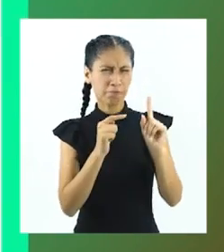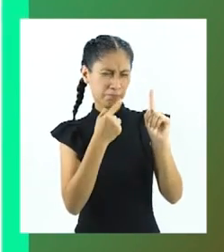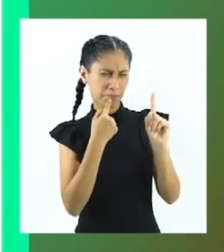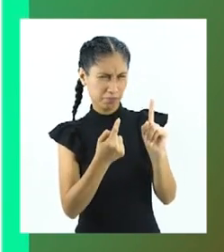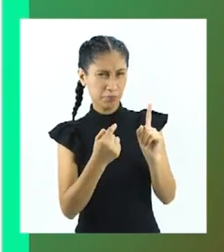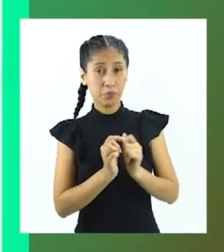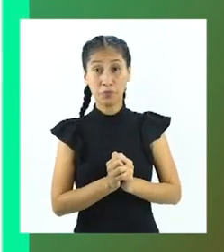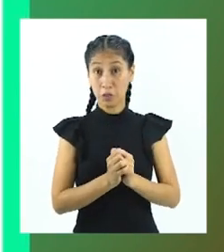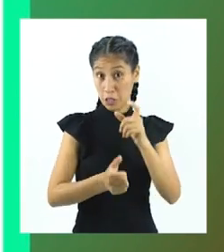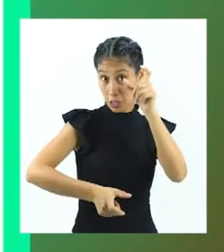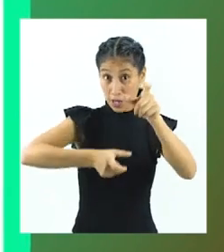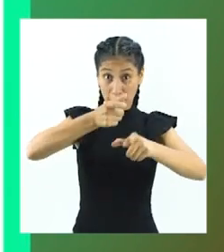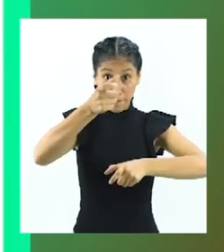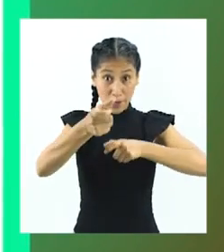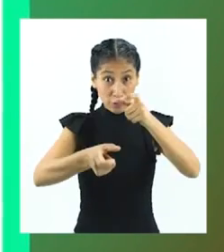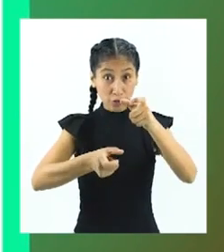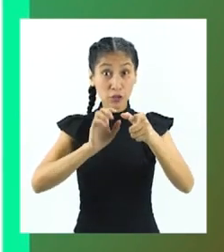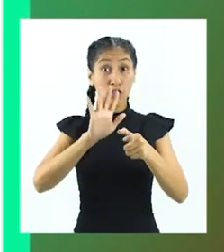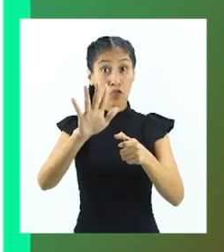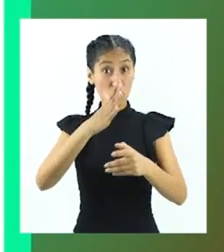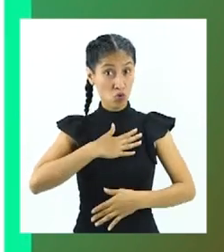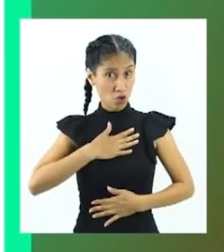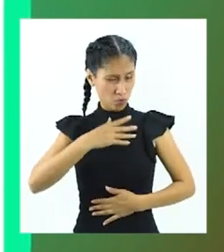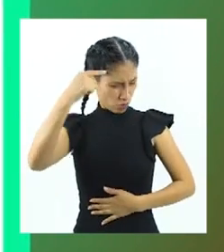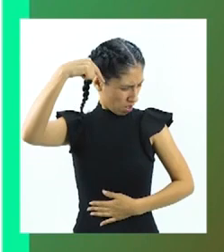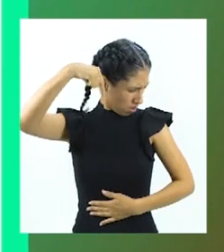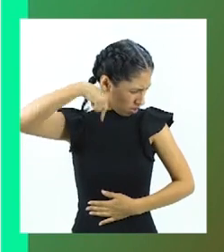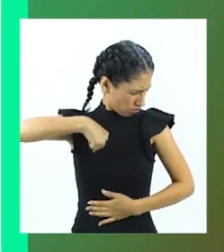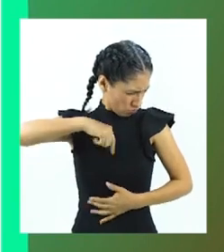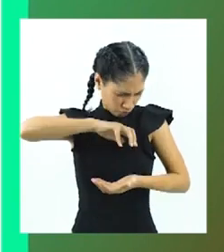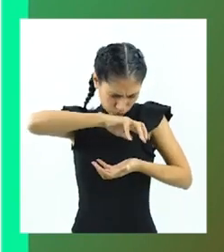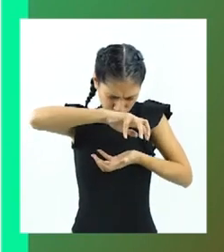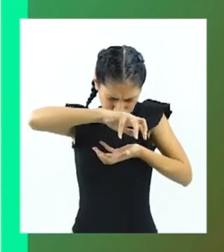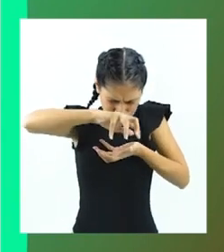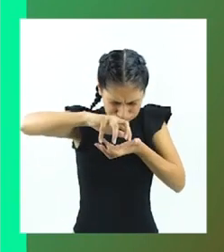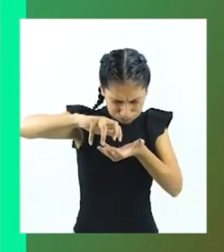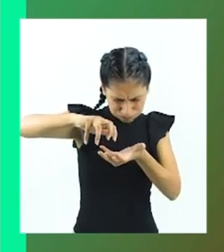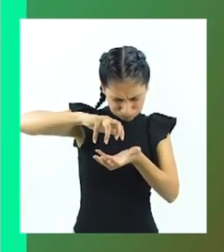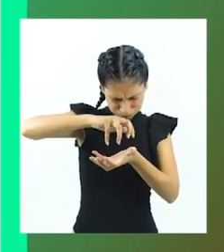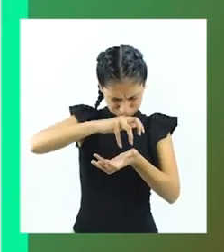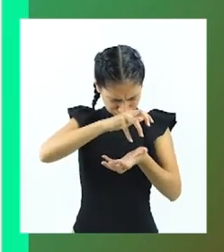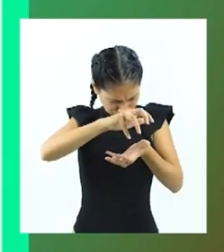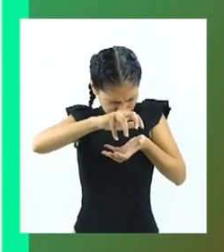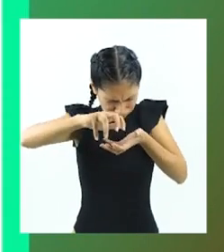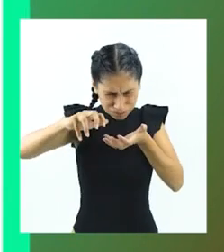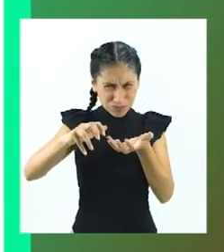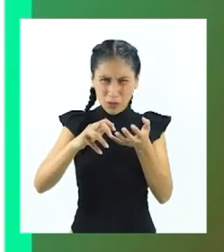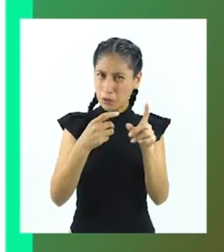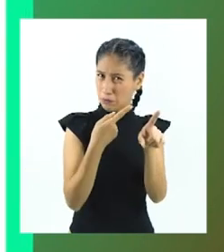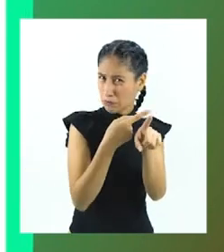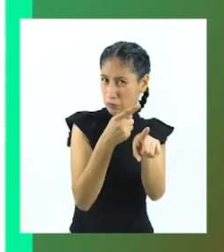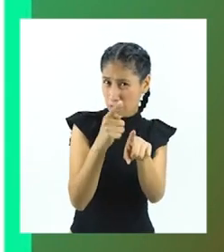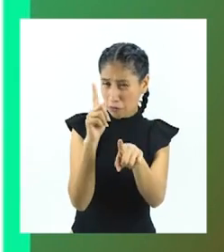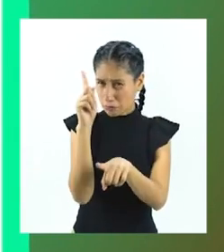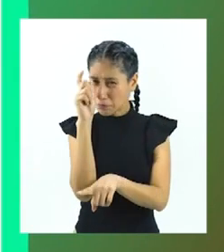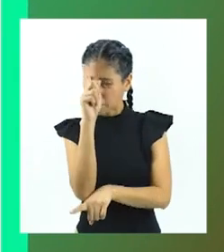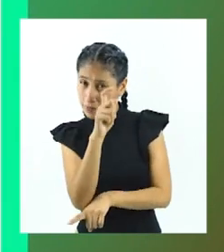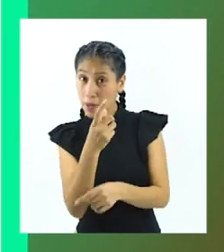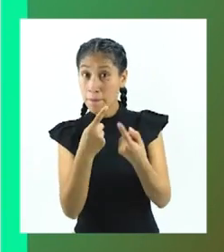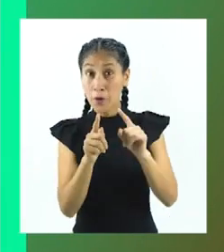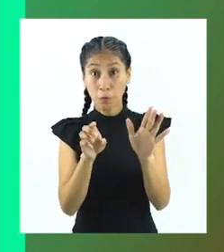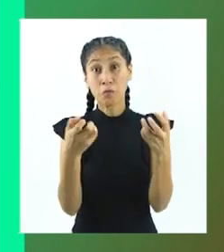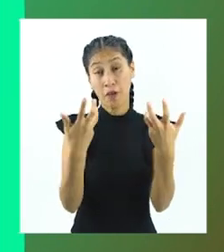Respecto a los seres vivos, tienen una organización específica y compleja. Sus otras características son el